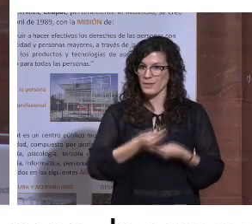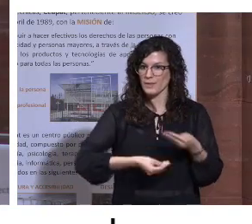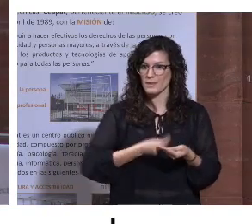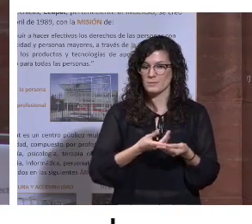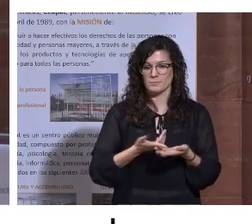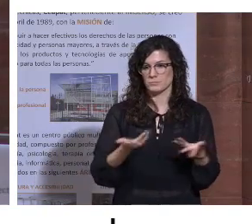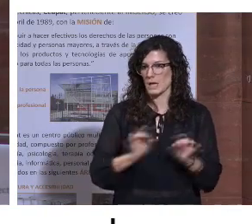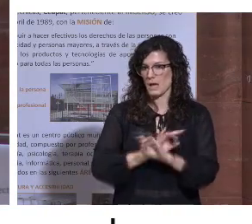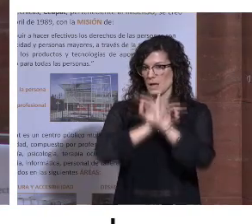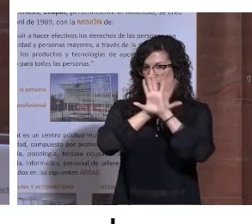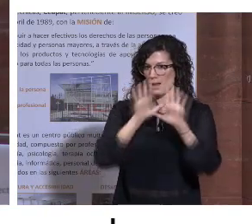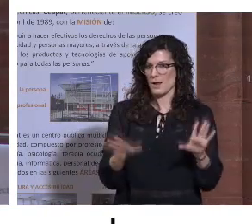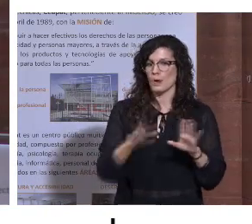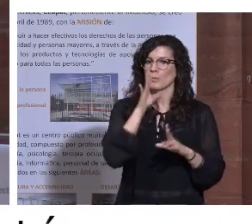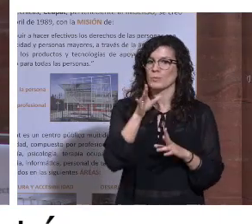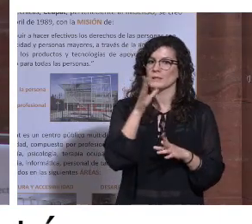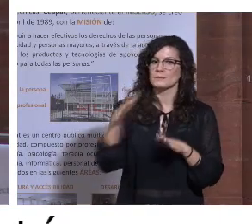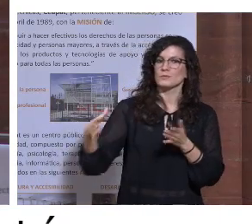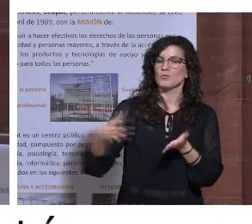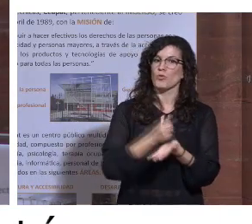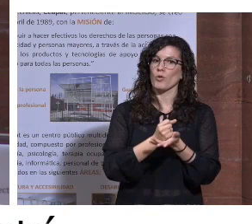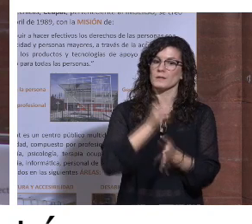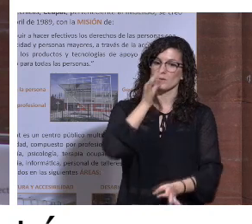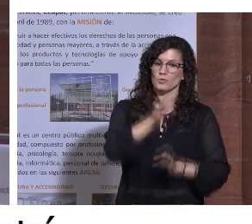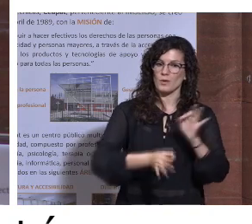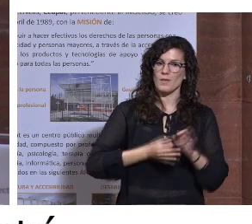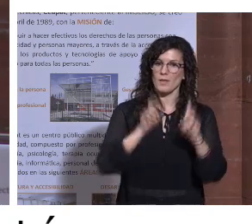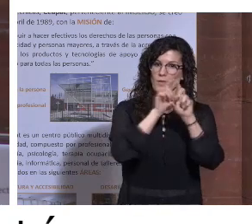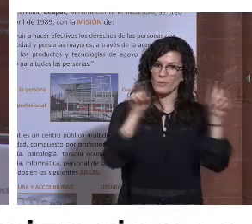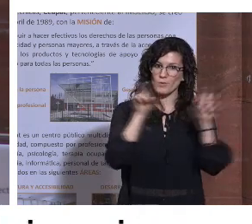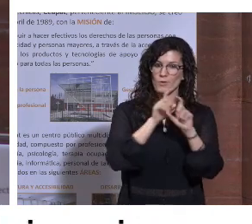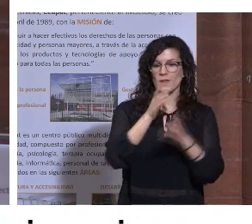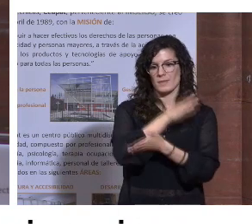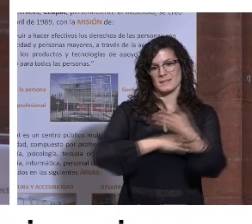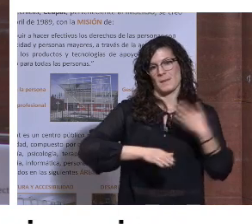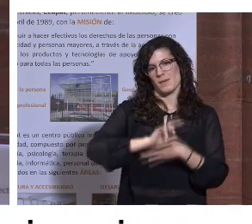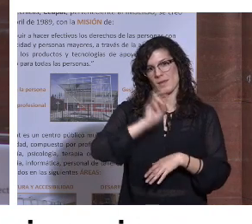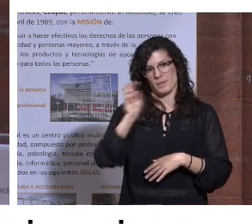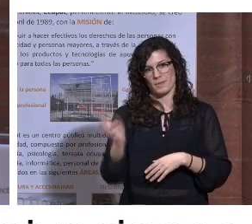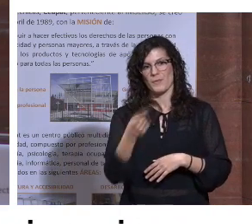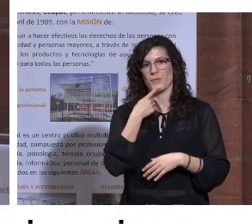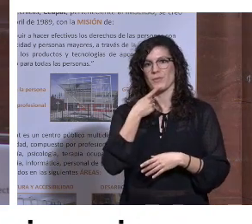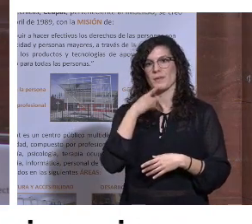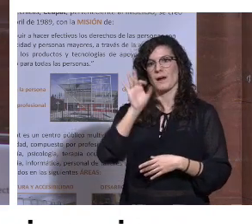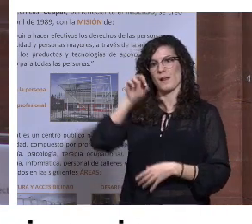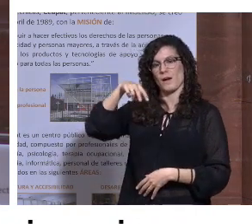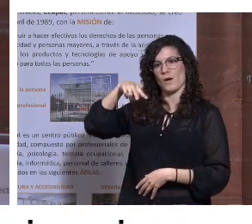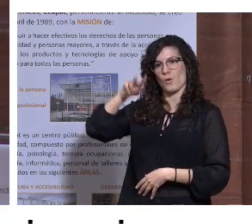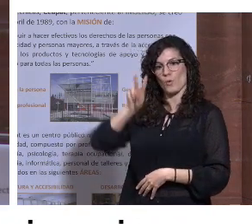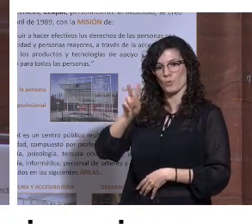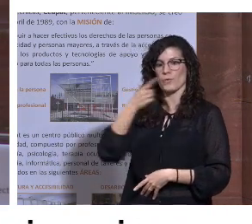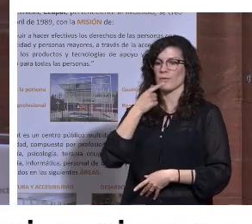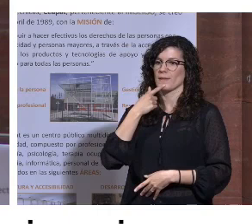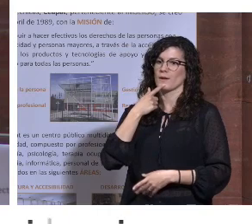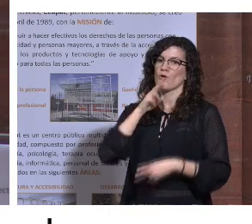está clarísimo por qué todas las organizaciones de diferentes discapacidades dicen a Naciones Unidas que tenemos que cambiar